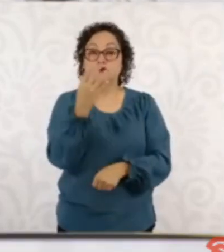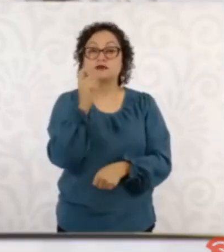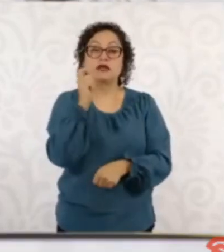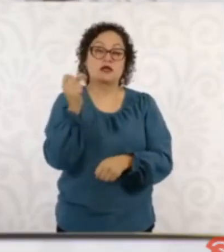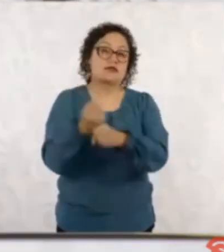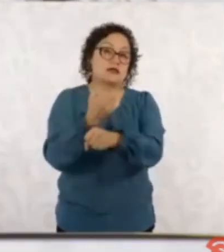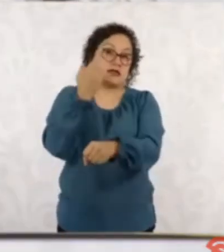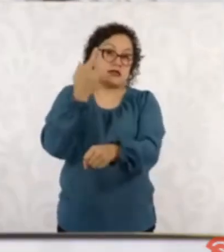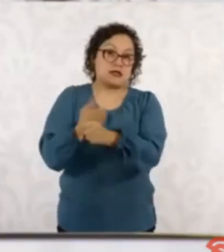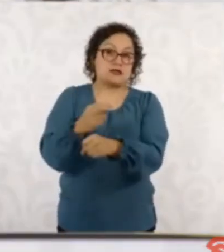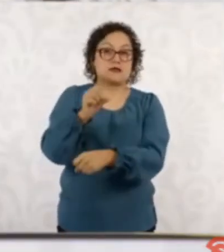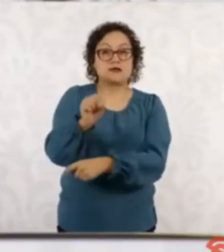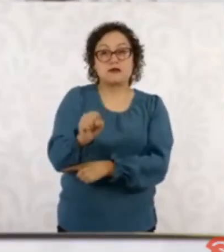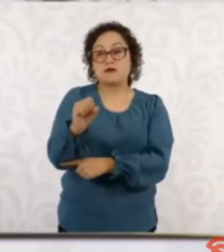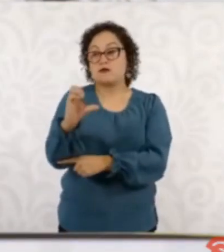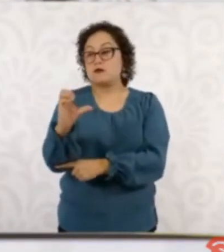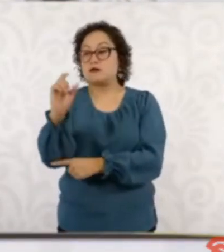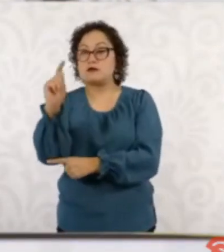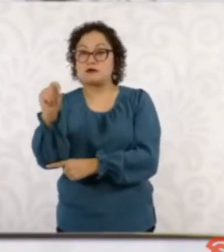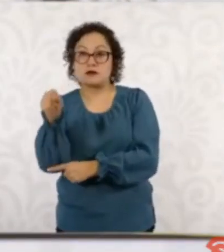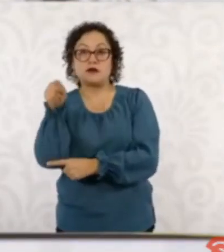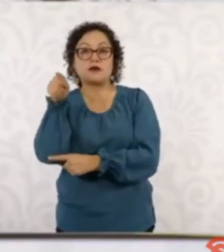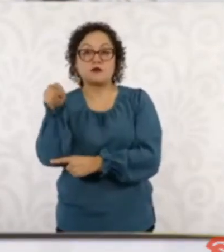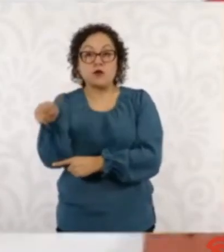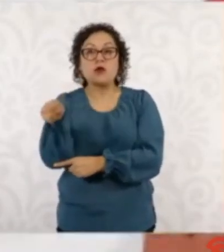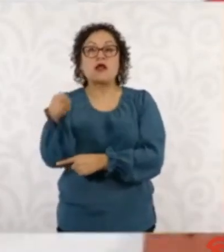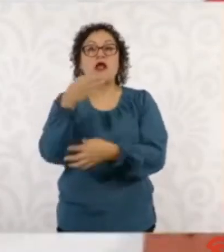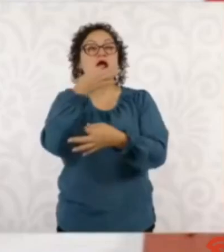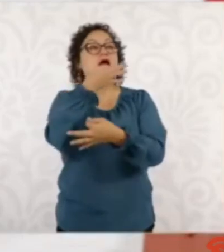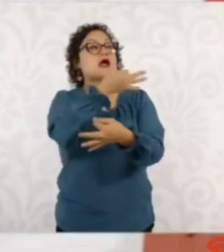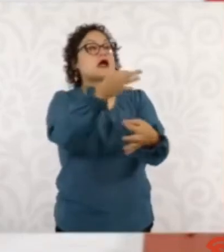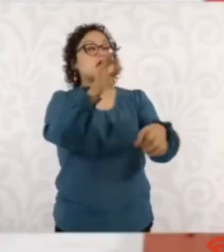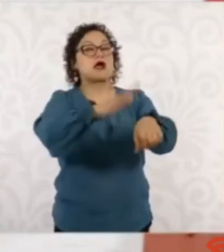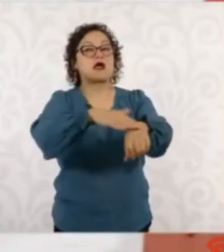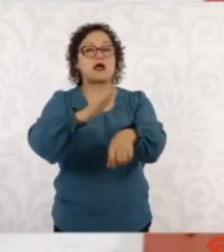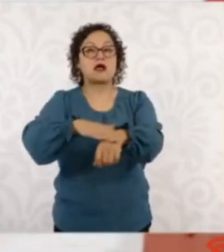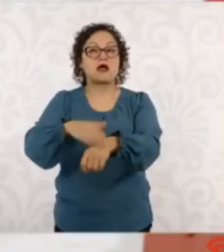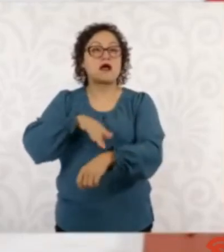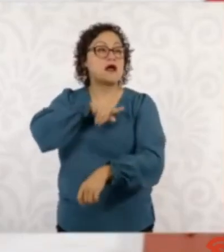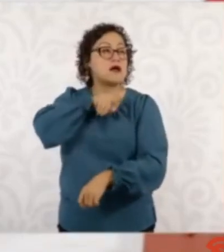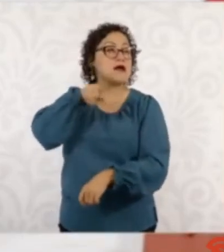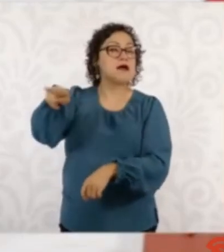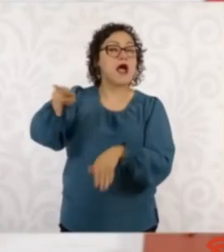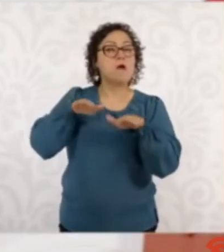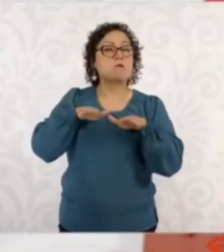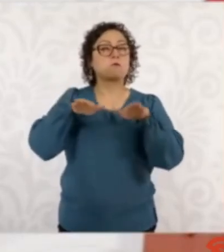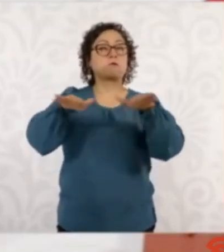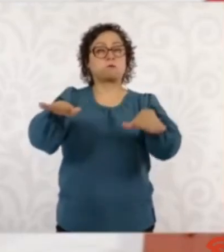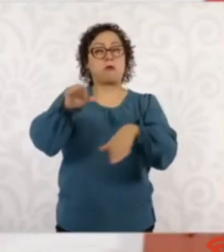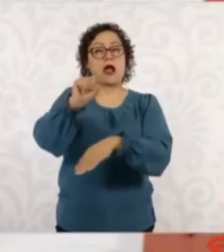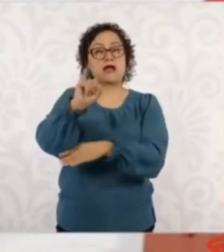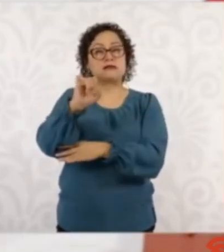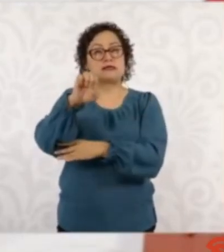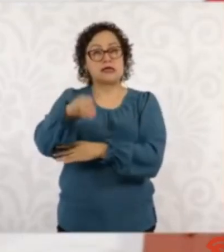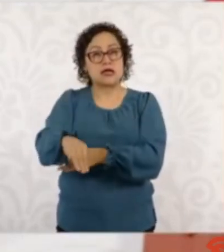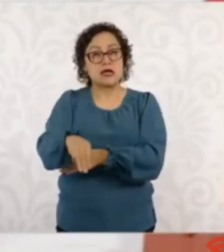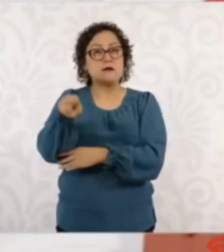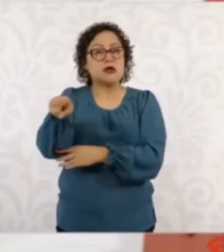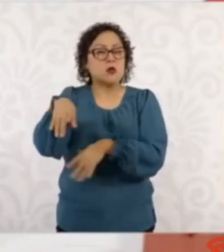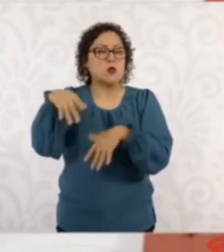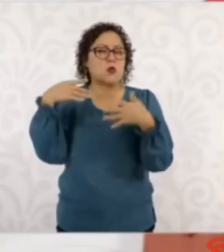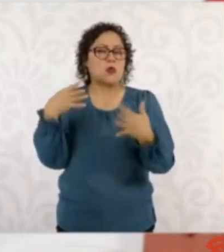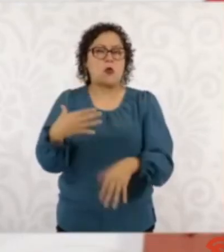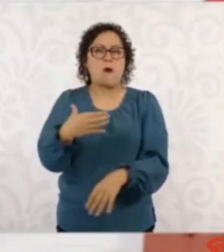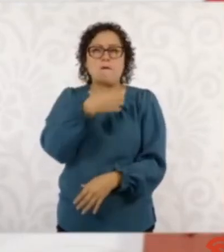y Transportes de que había saturación en un horario muy importante en el Aeropuerto Internacional de la Ciudad de